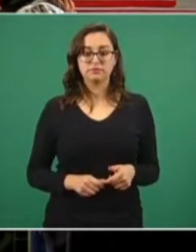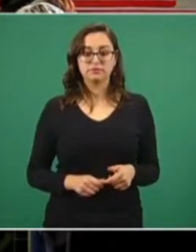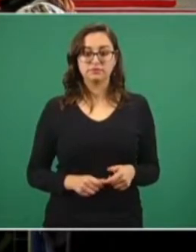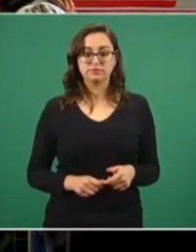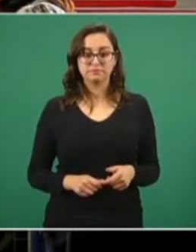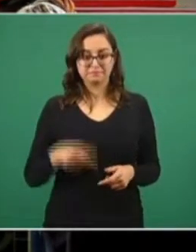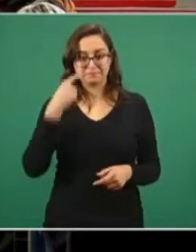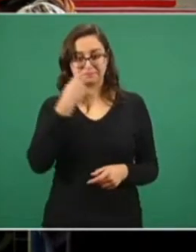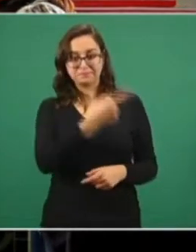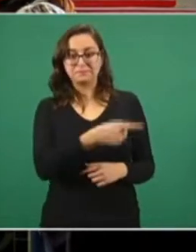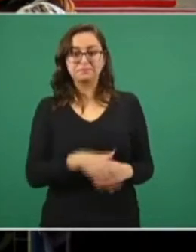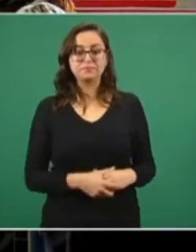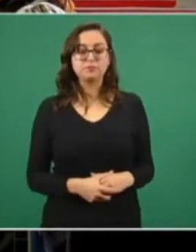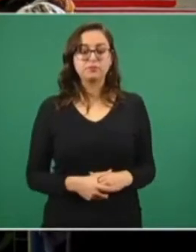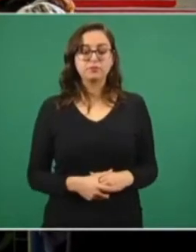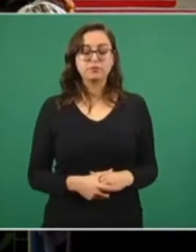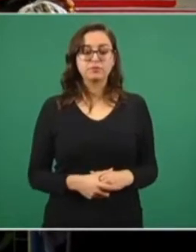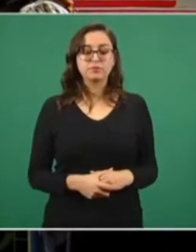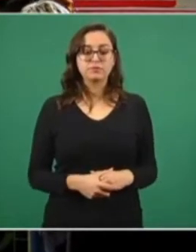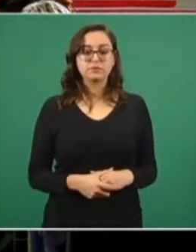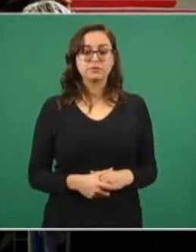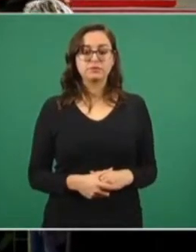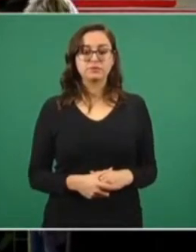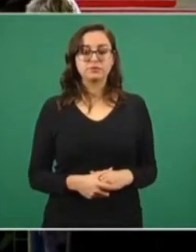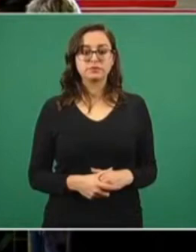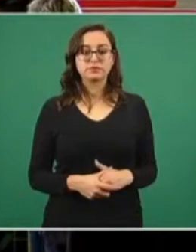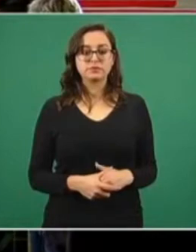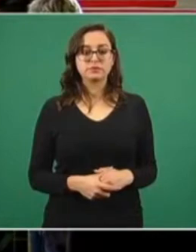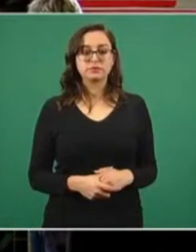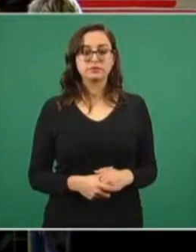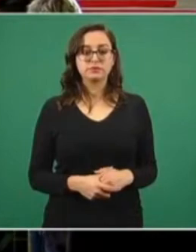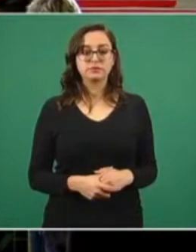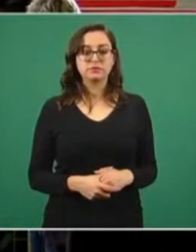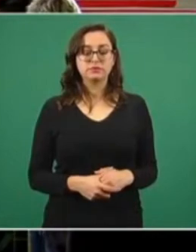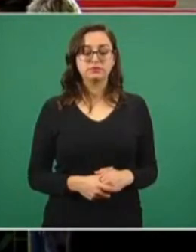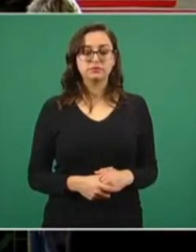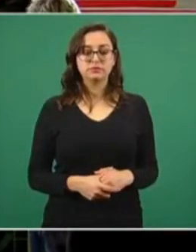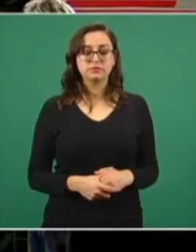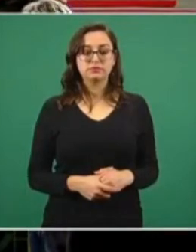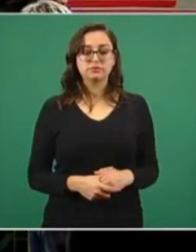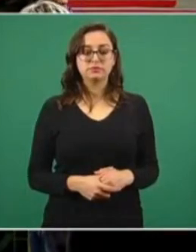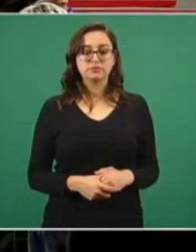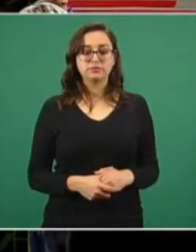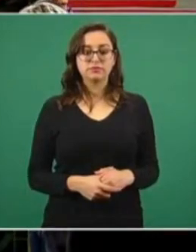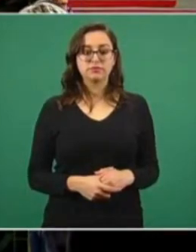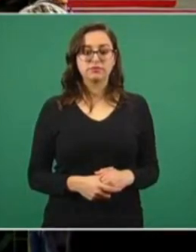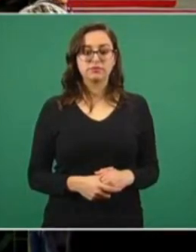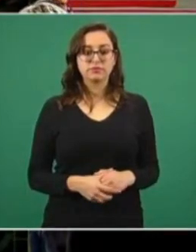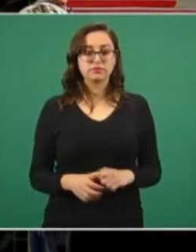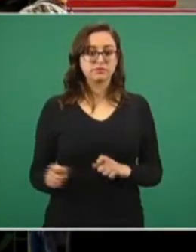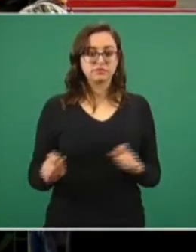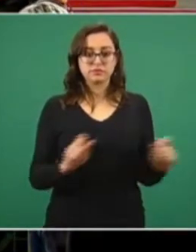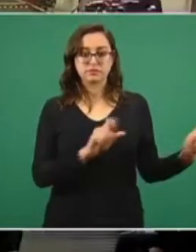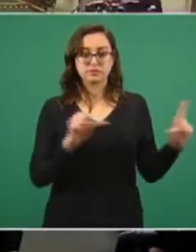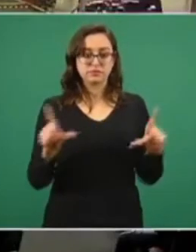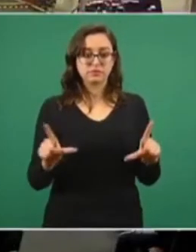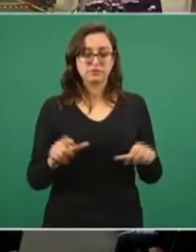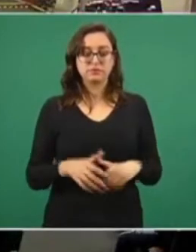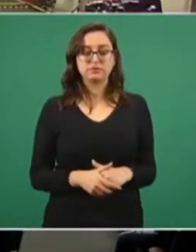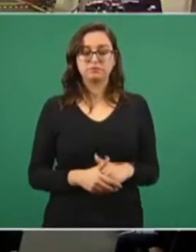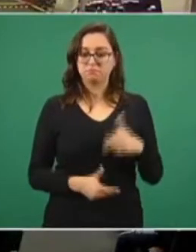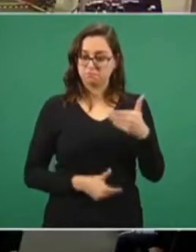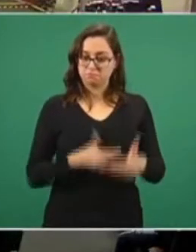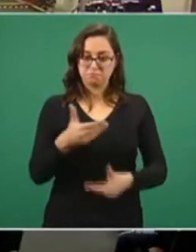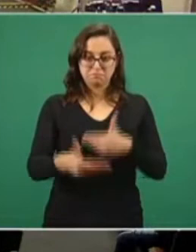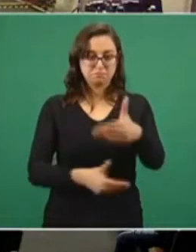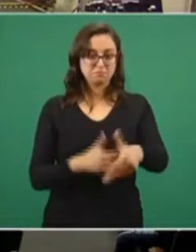Ahí está. Subamos tantito y vemos rápidamente esto. Ah, esto sí lo presentó. Entonces, la siguiente, por favor. Esto es el avance